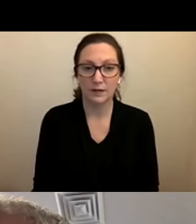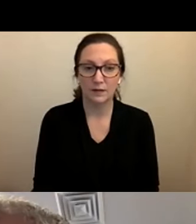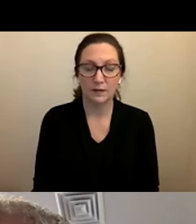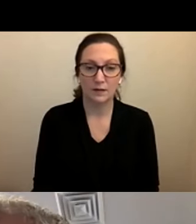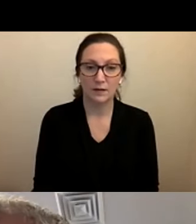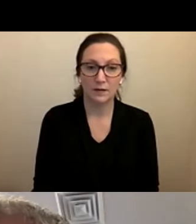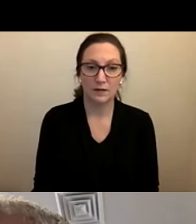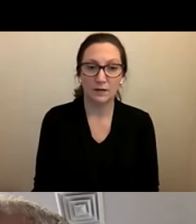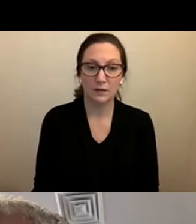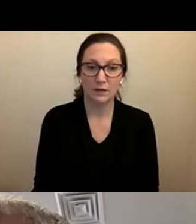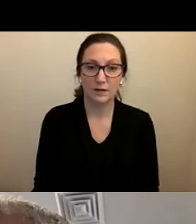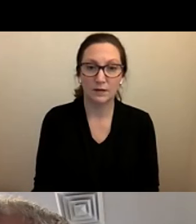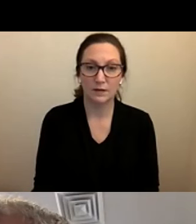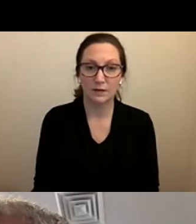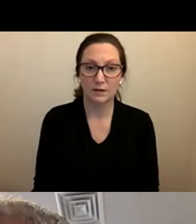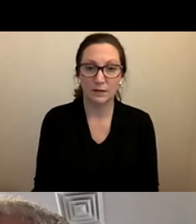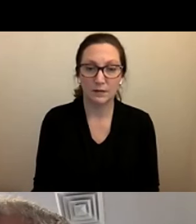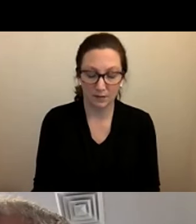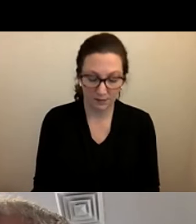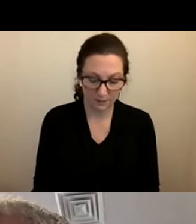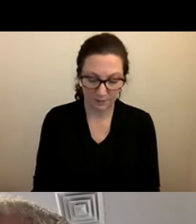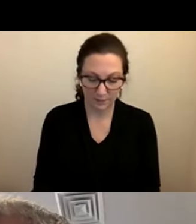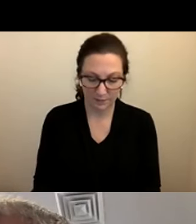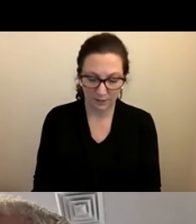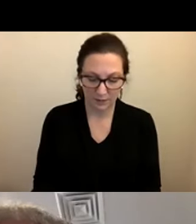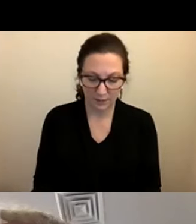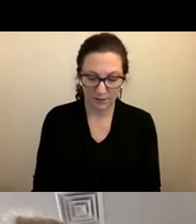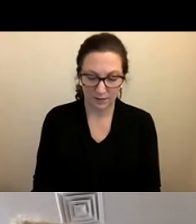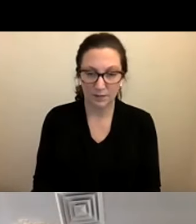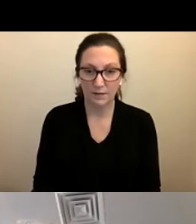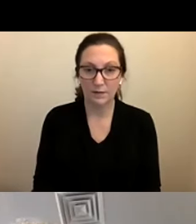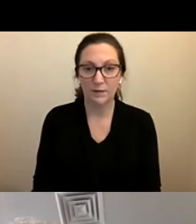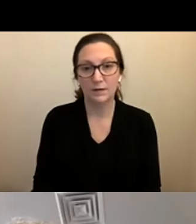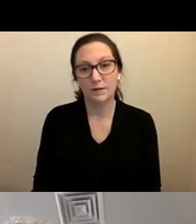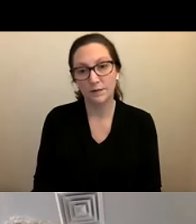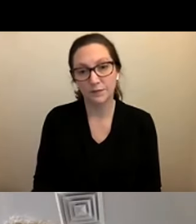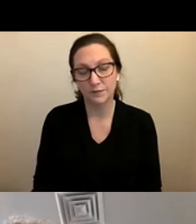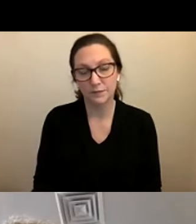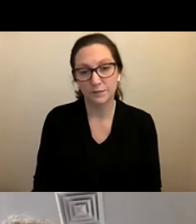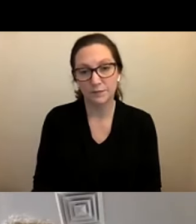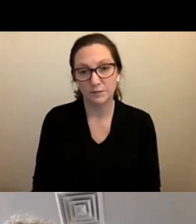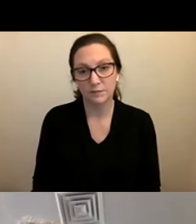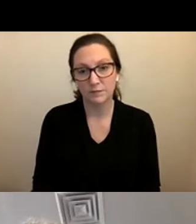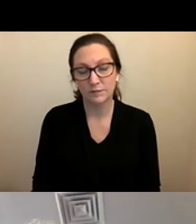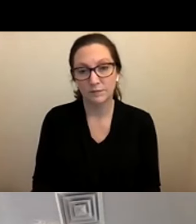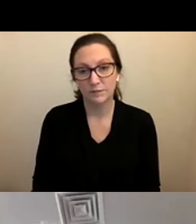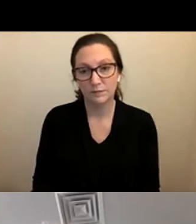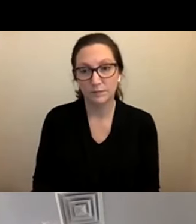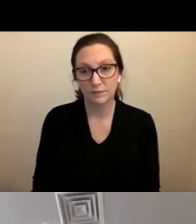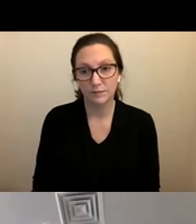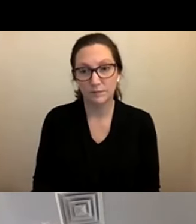mano derecha de su pantalla. Y una vez lo hayan pulsado, busquen allí el idioma español y podrán